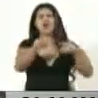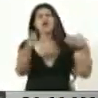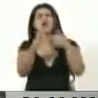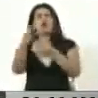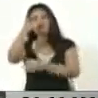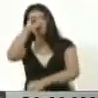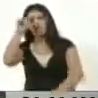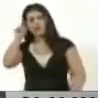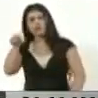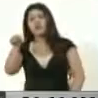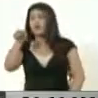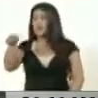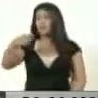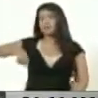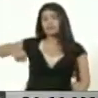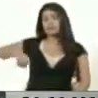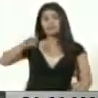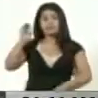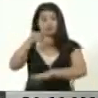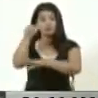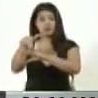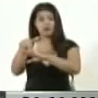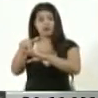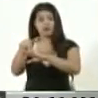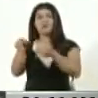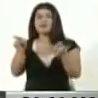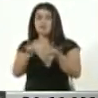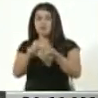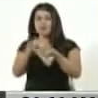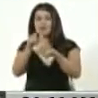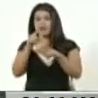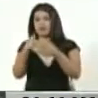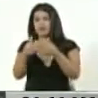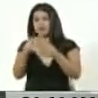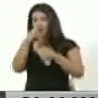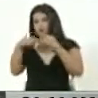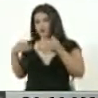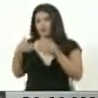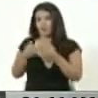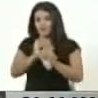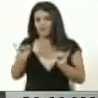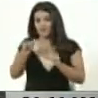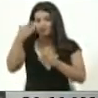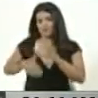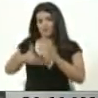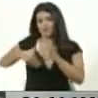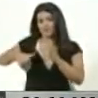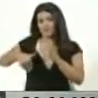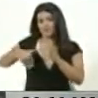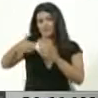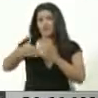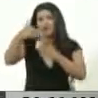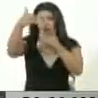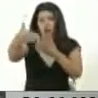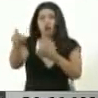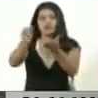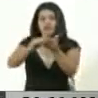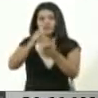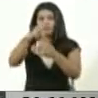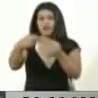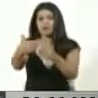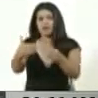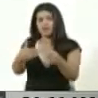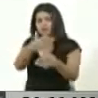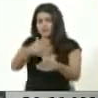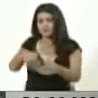Nacional, y estábamos antes de los dos últimos años del periodo presidencial. Es decir, hay que sacar las cuentas y ver cómo se maneja esto en el